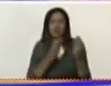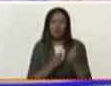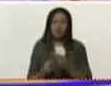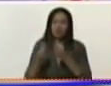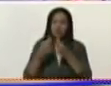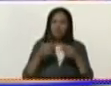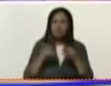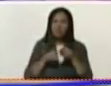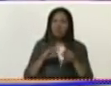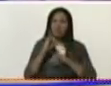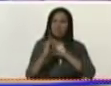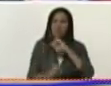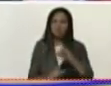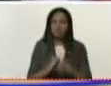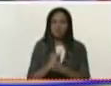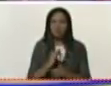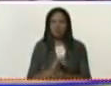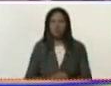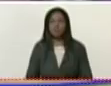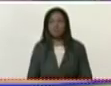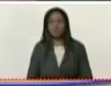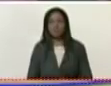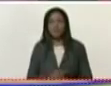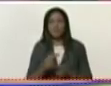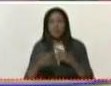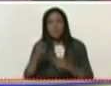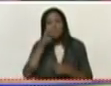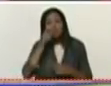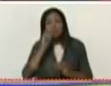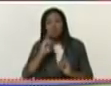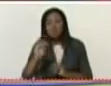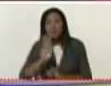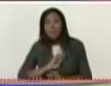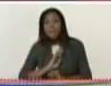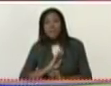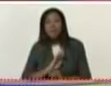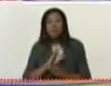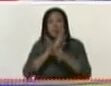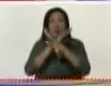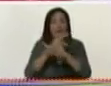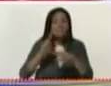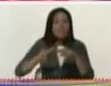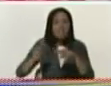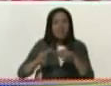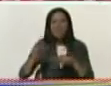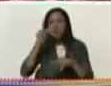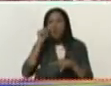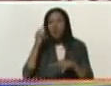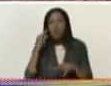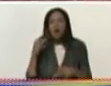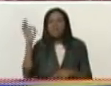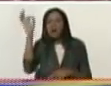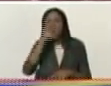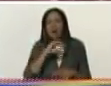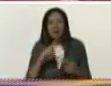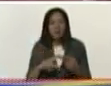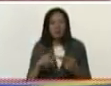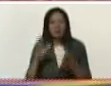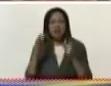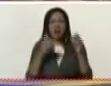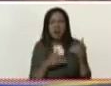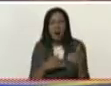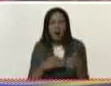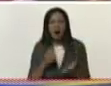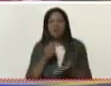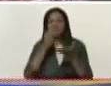económicos, internacionales, pero pendientes de usted, del juguete para el niño, para la niña, del pernil, del CLAP, del